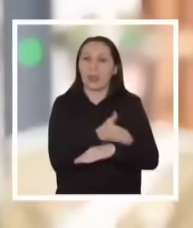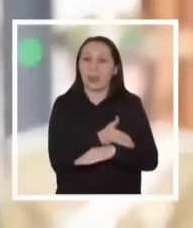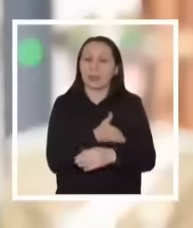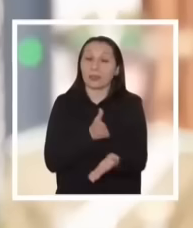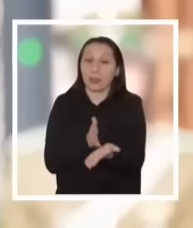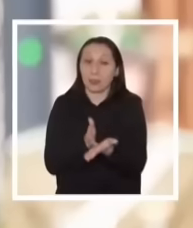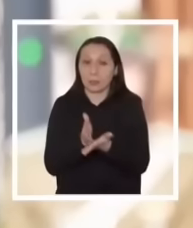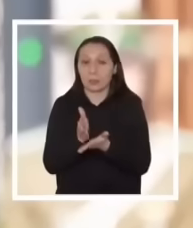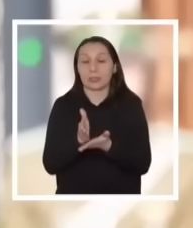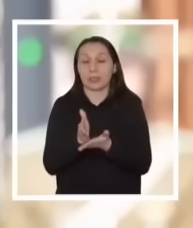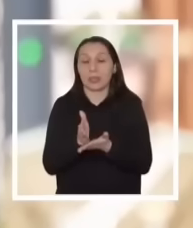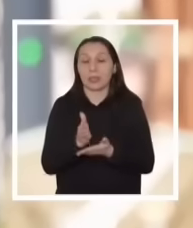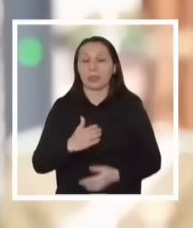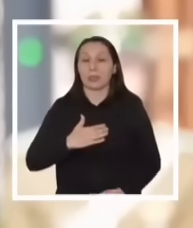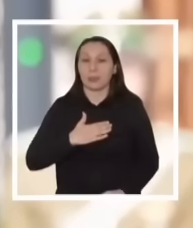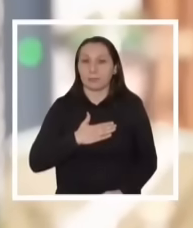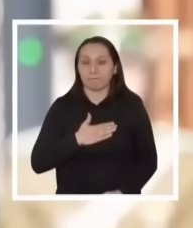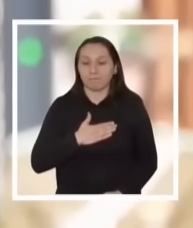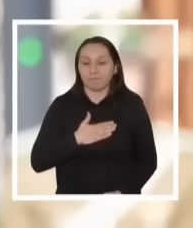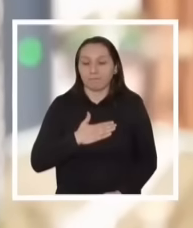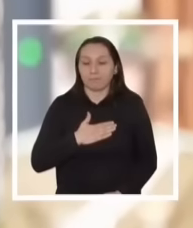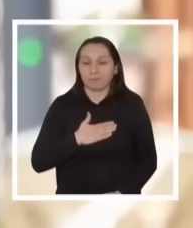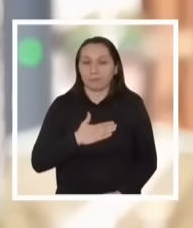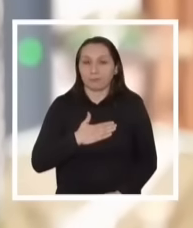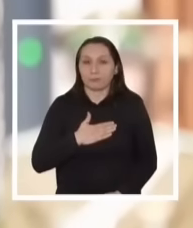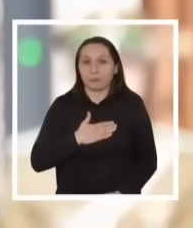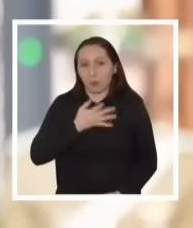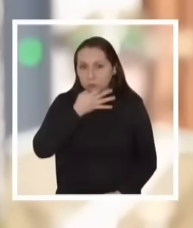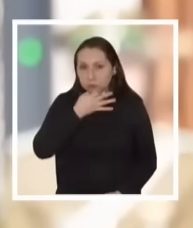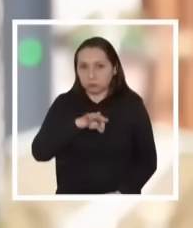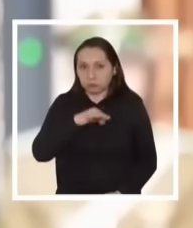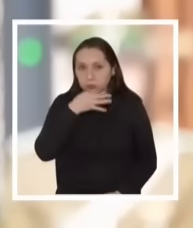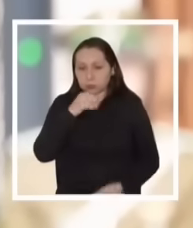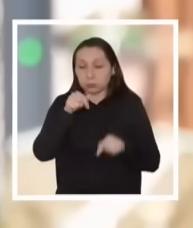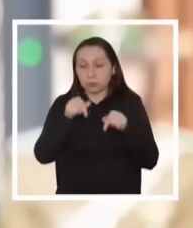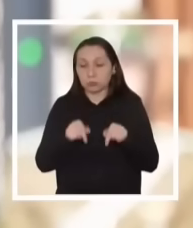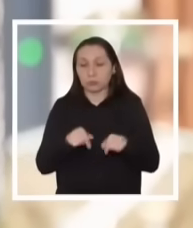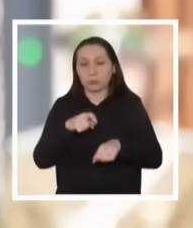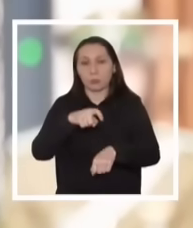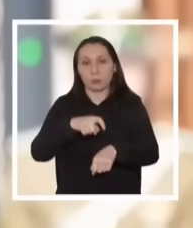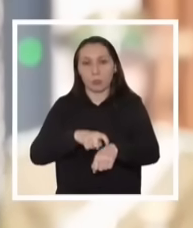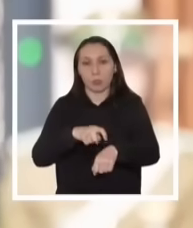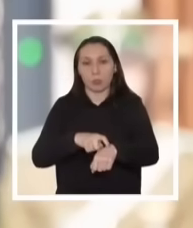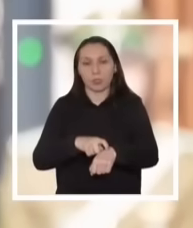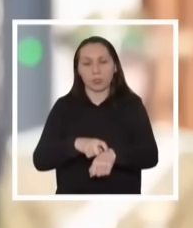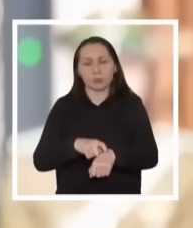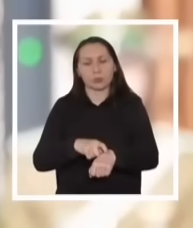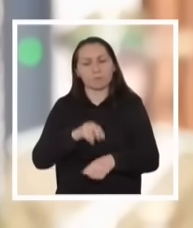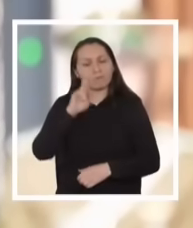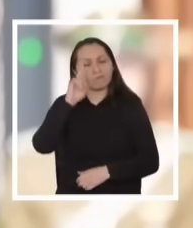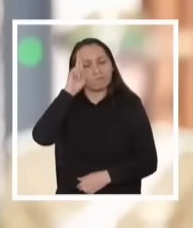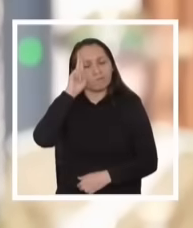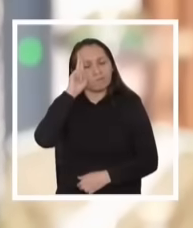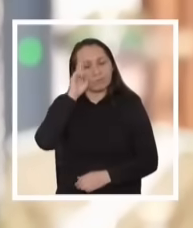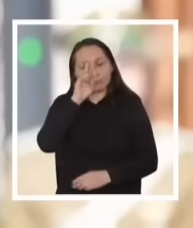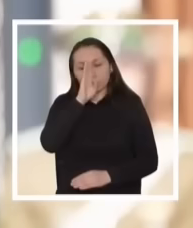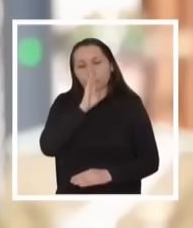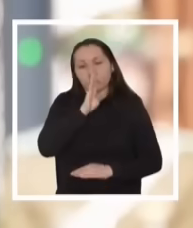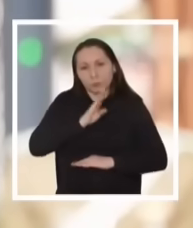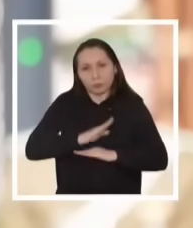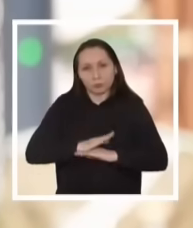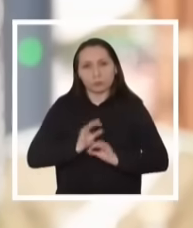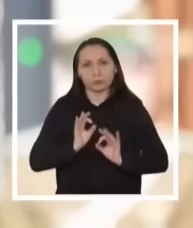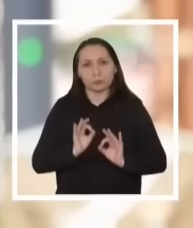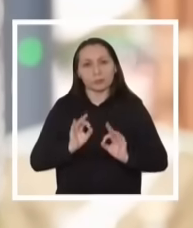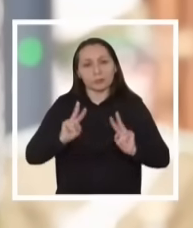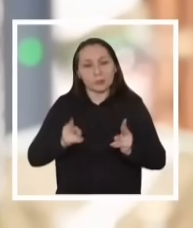que según explican quienes conocen del proceso, la norma legal es que la Contraloría se toma 15 días para analizar los antecedentes antes de su